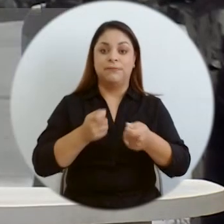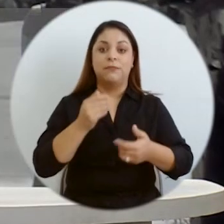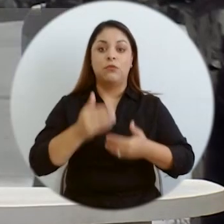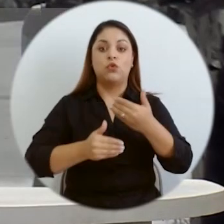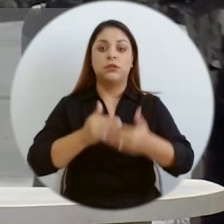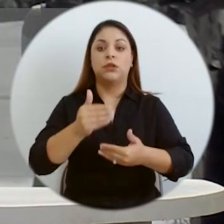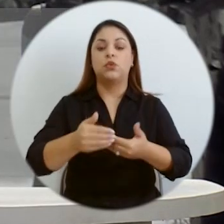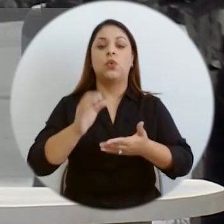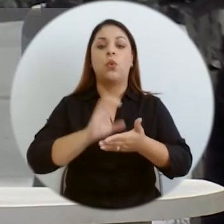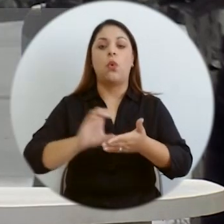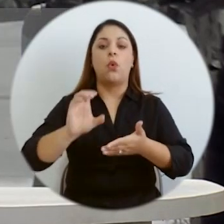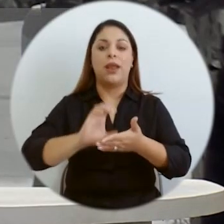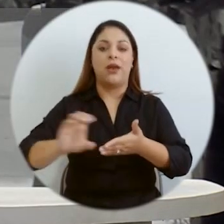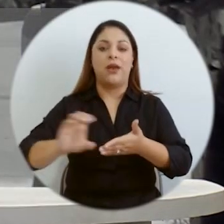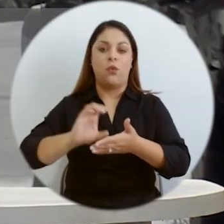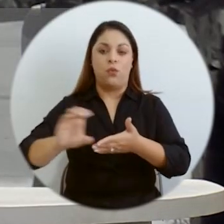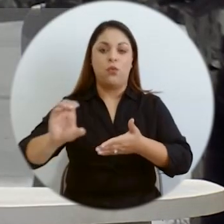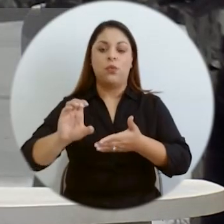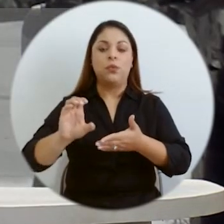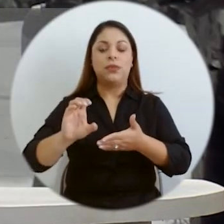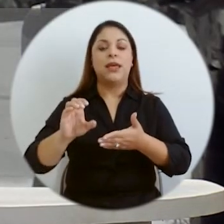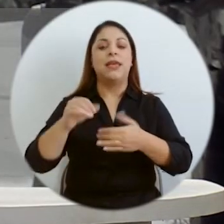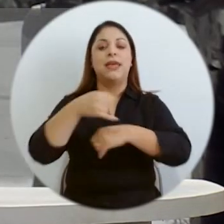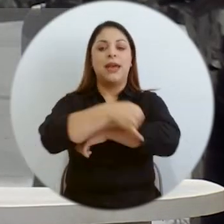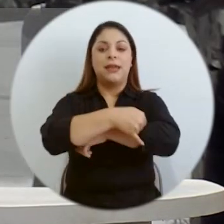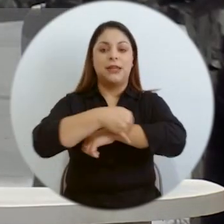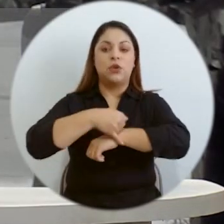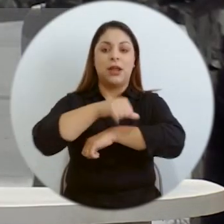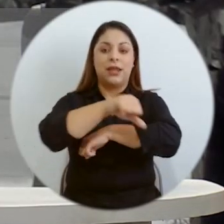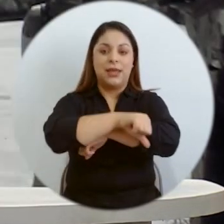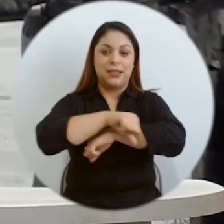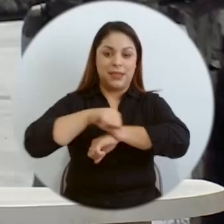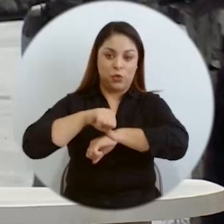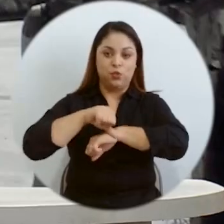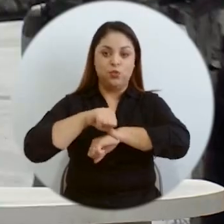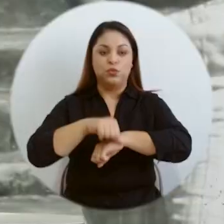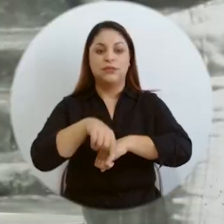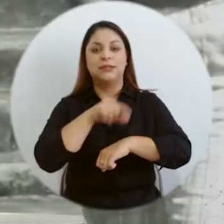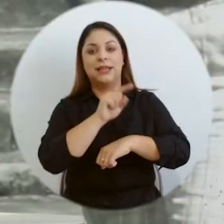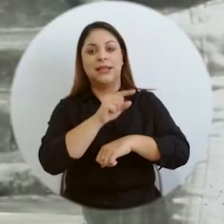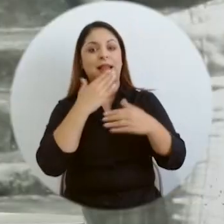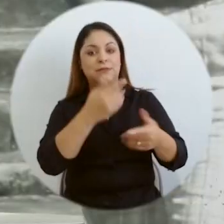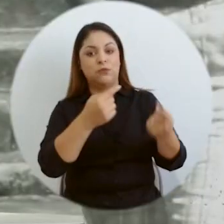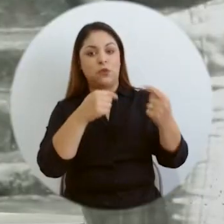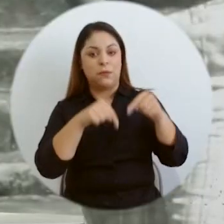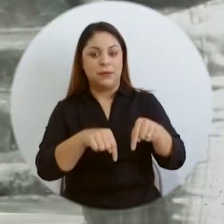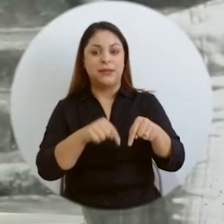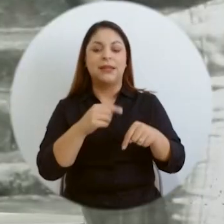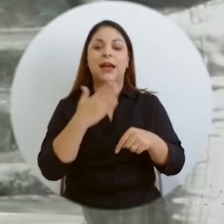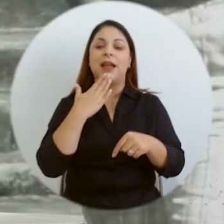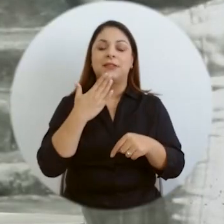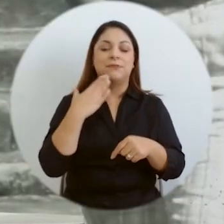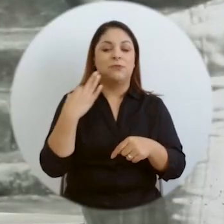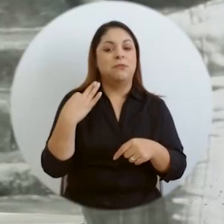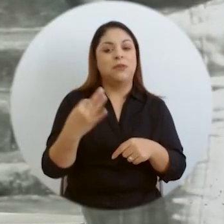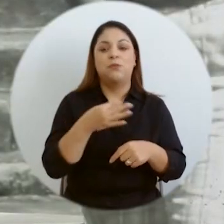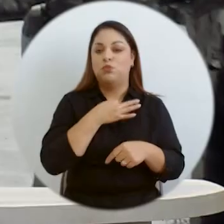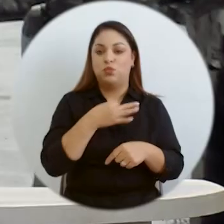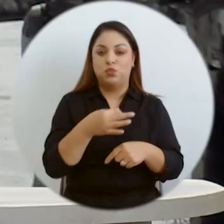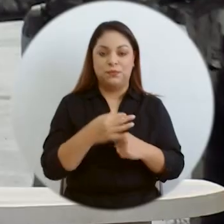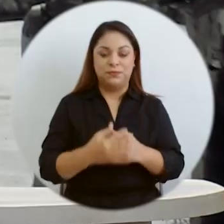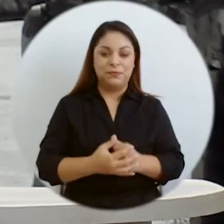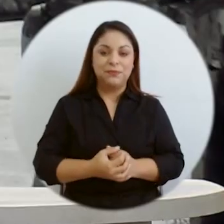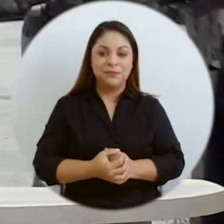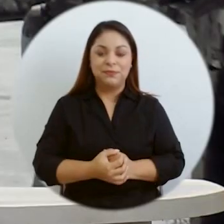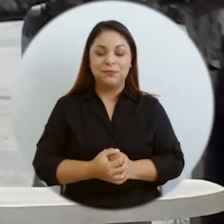del Colegio Federado de Ingenieros y Arquitectos, el CEFIA. Gracias por estar con nosotros. Con mucho gusto, muchas gracias por la invitación.